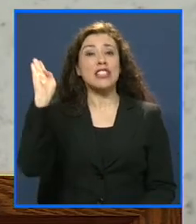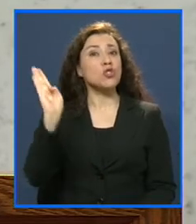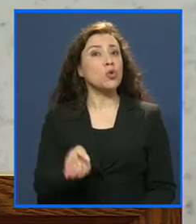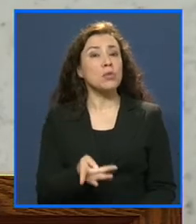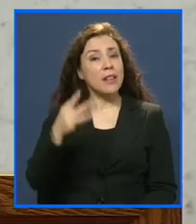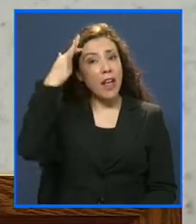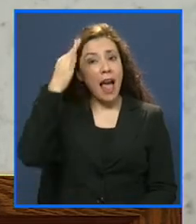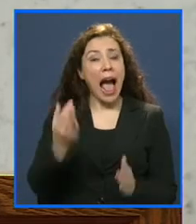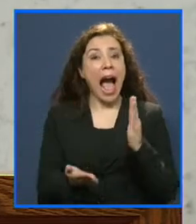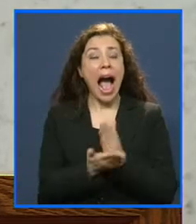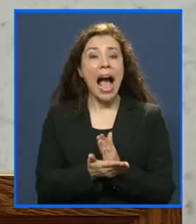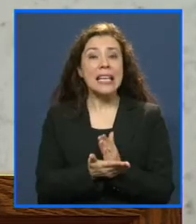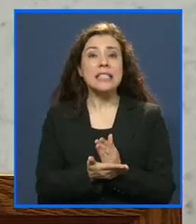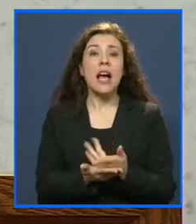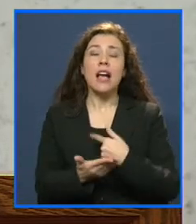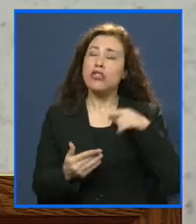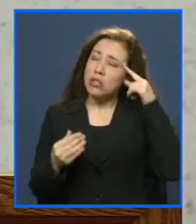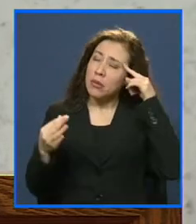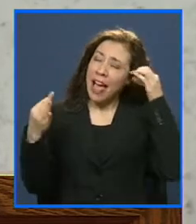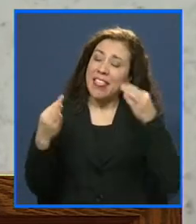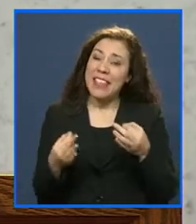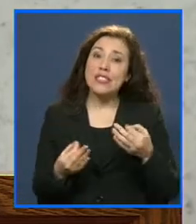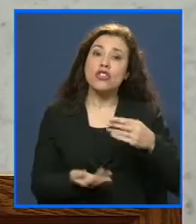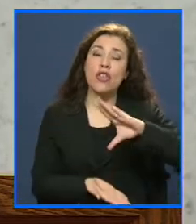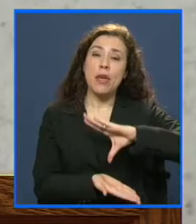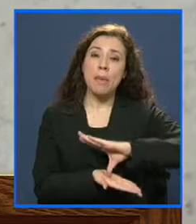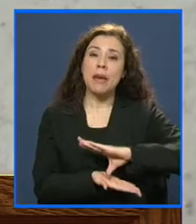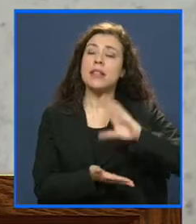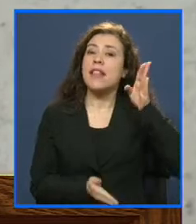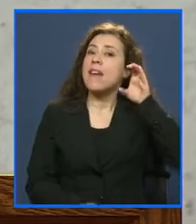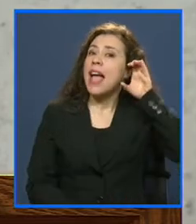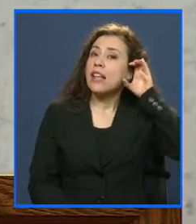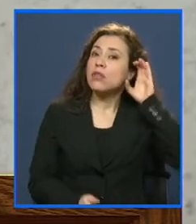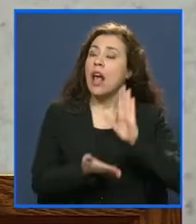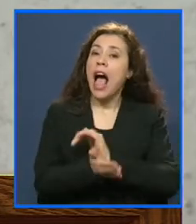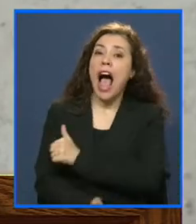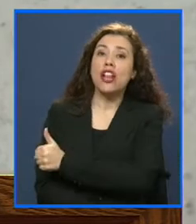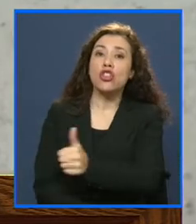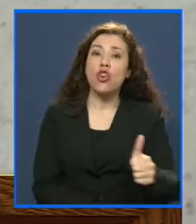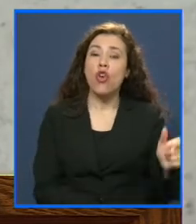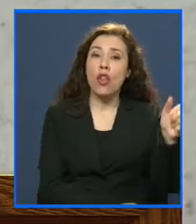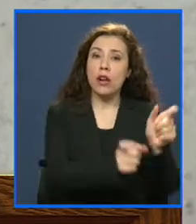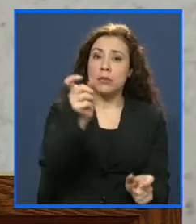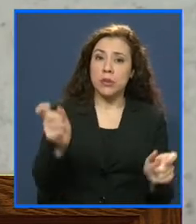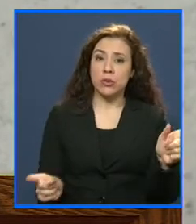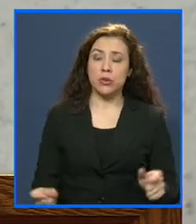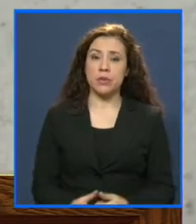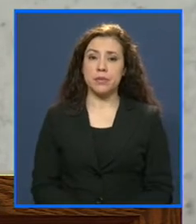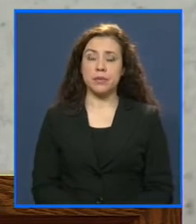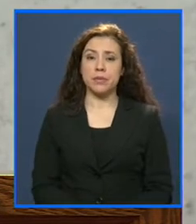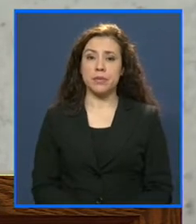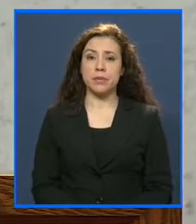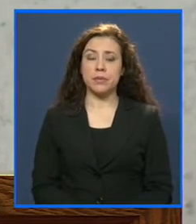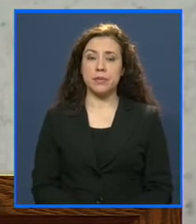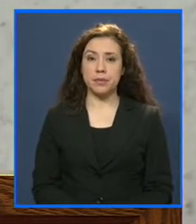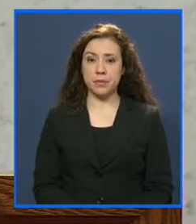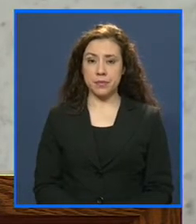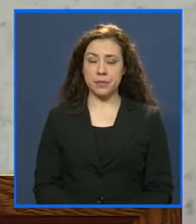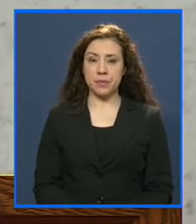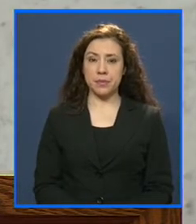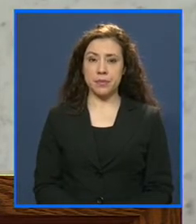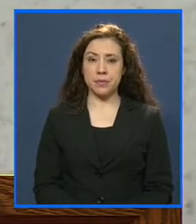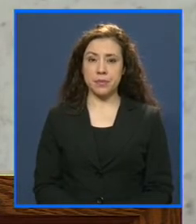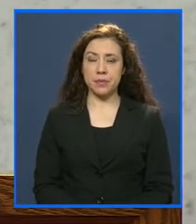hasta que tomemos una definición como país escuchando a todos los actores en esta oportunidad